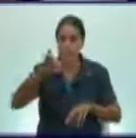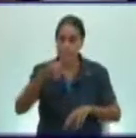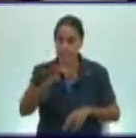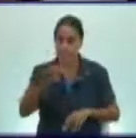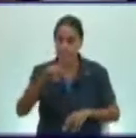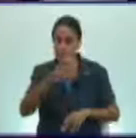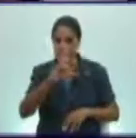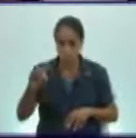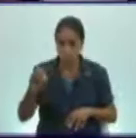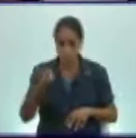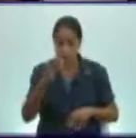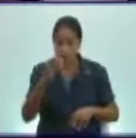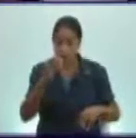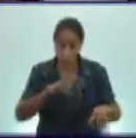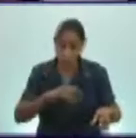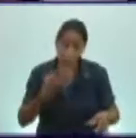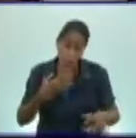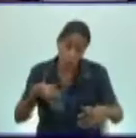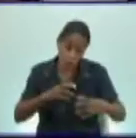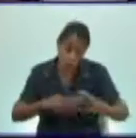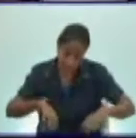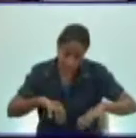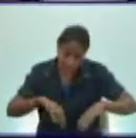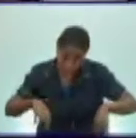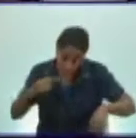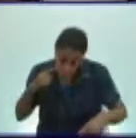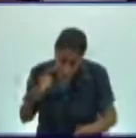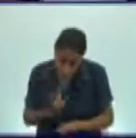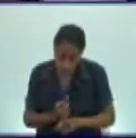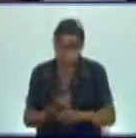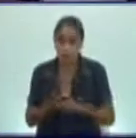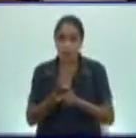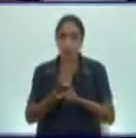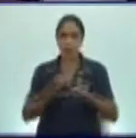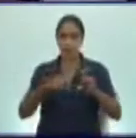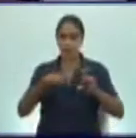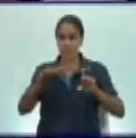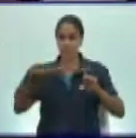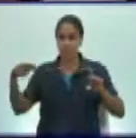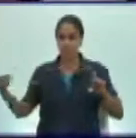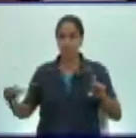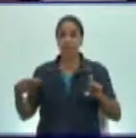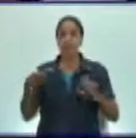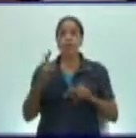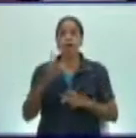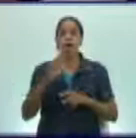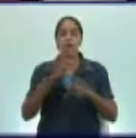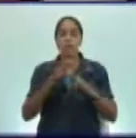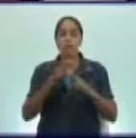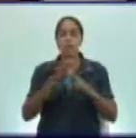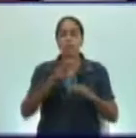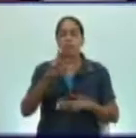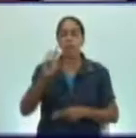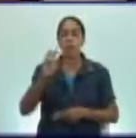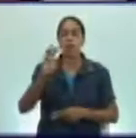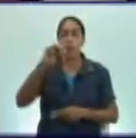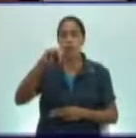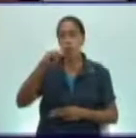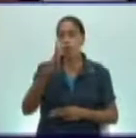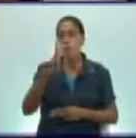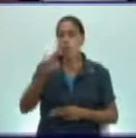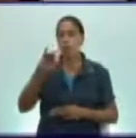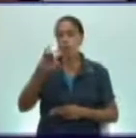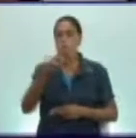tierra se lo ha podido encontrar. Estamos hablando de la lombriz de tierra, un animal inofensivo y